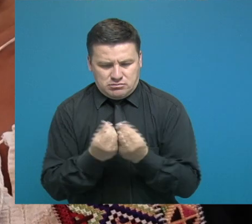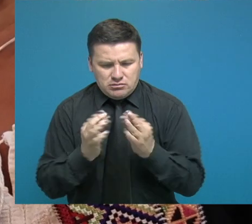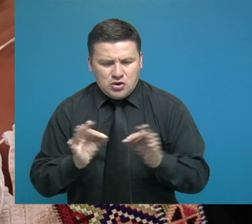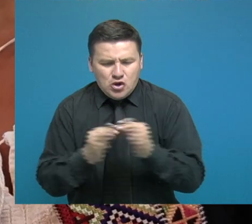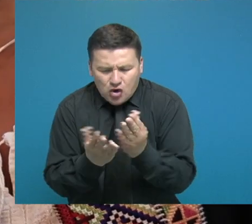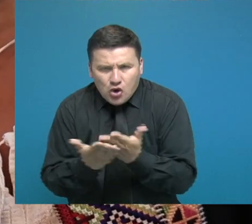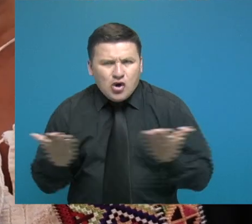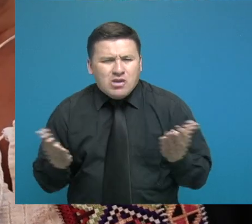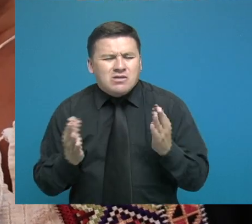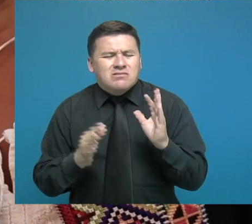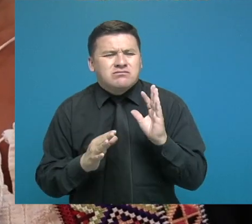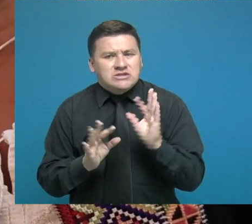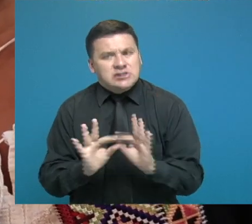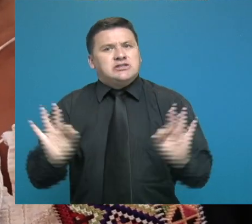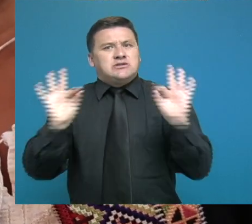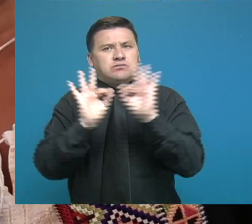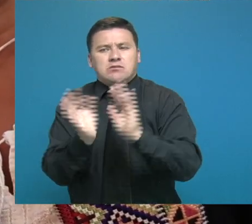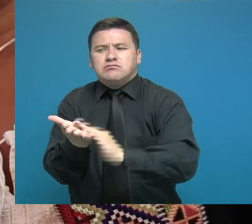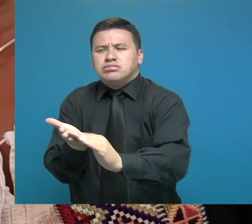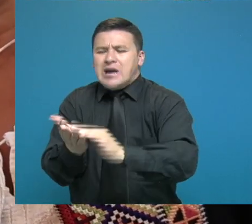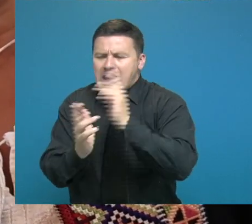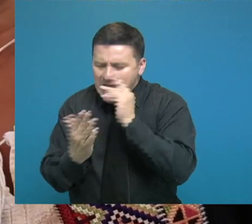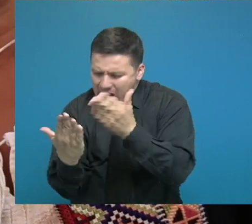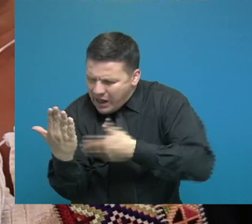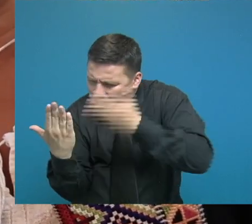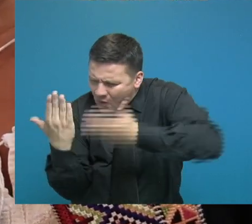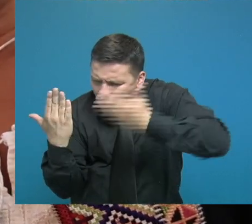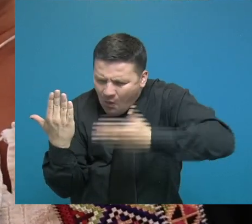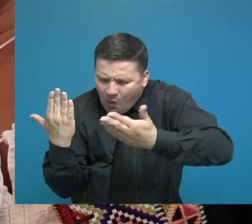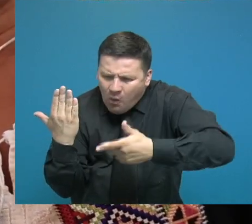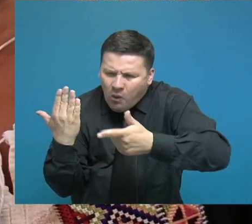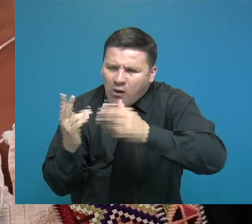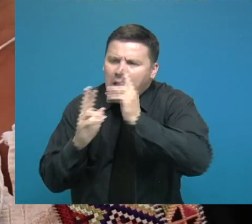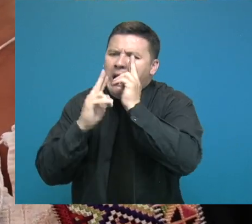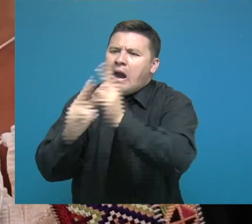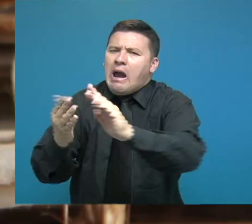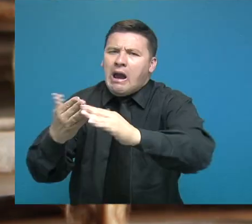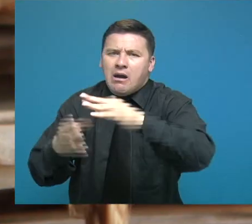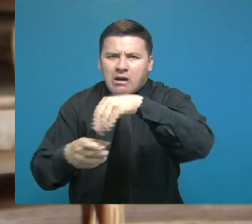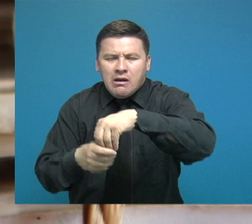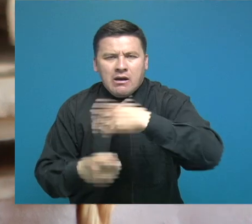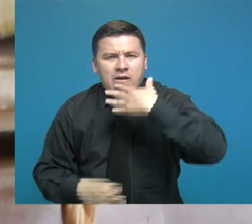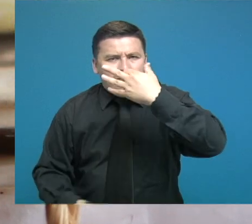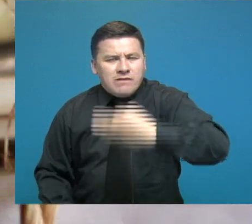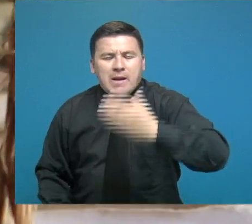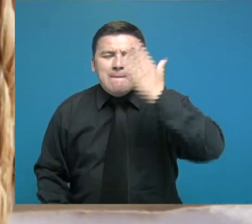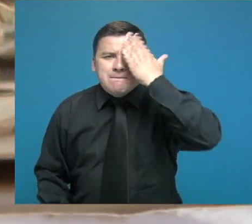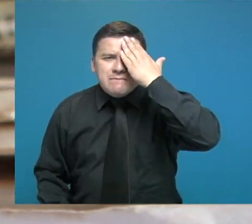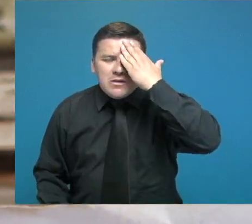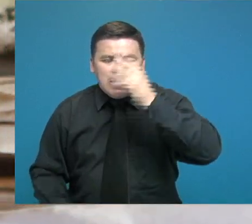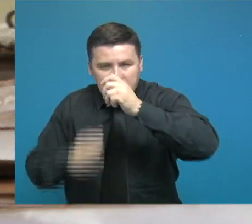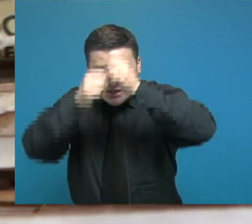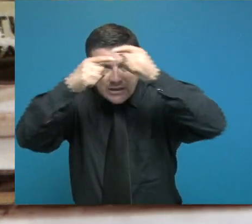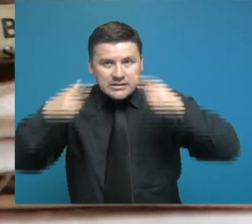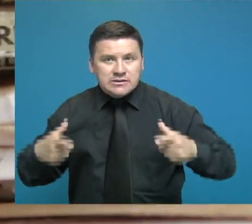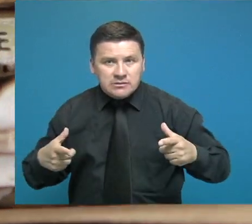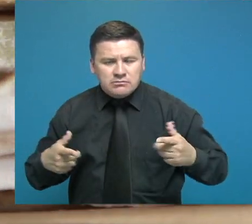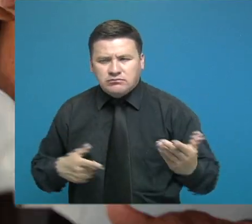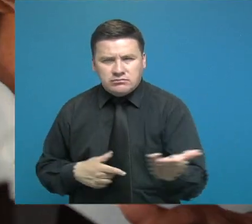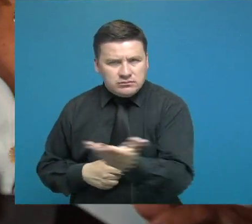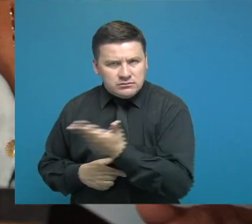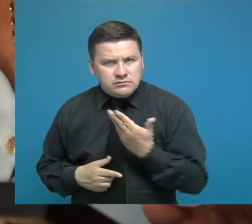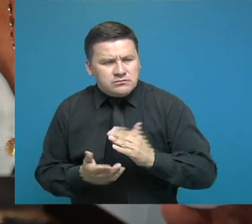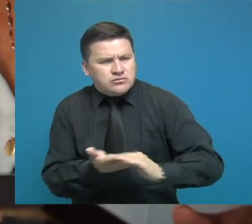como un elemento esencial para la reparación de las víctimas, para el ejercicio del deber de memoria por parte del